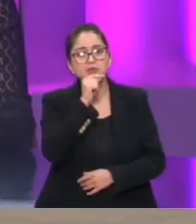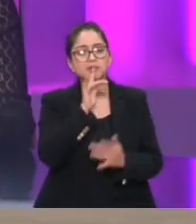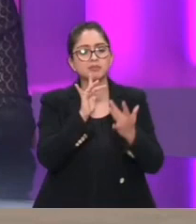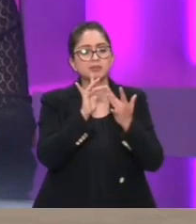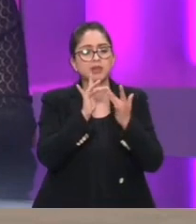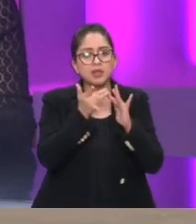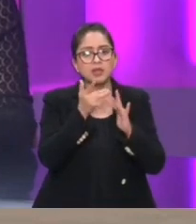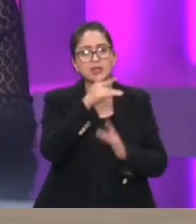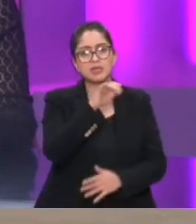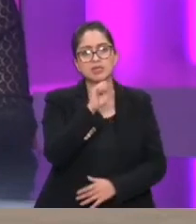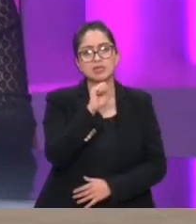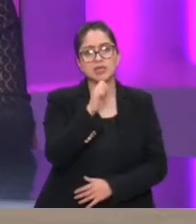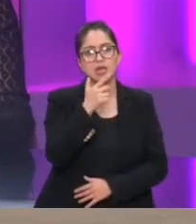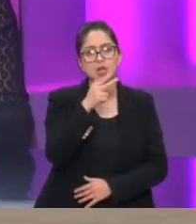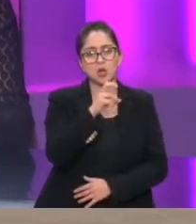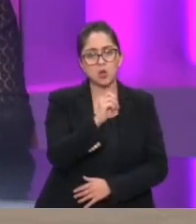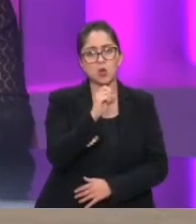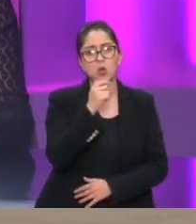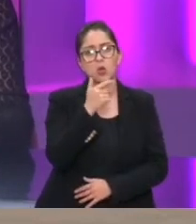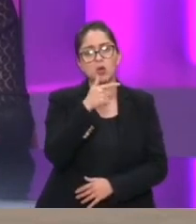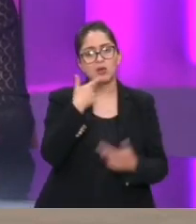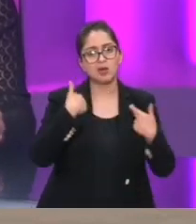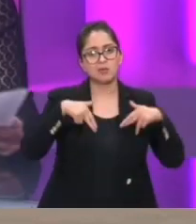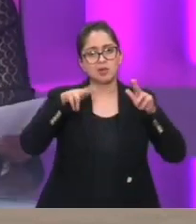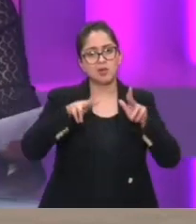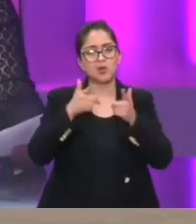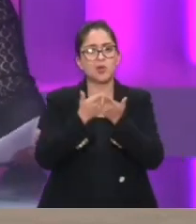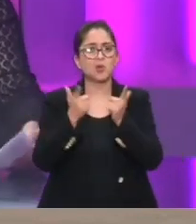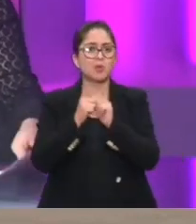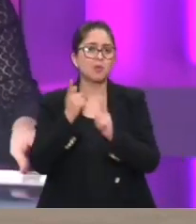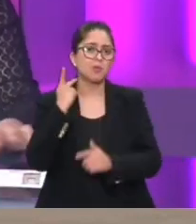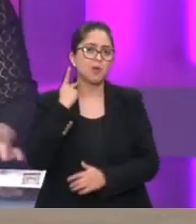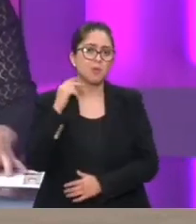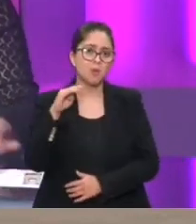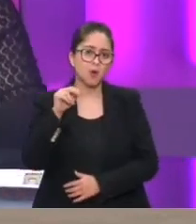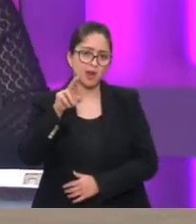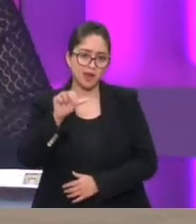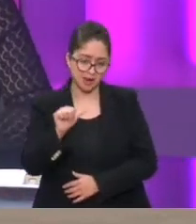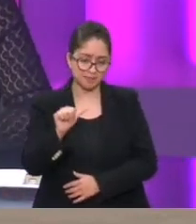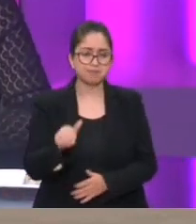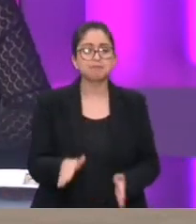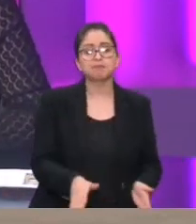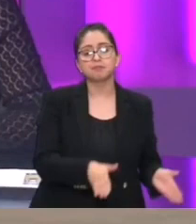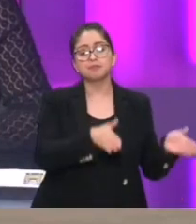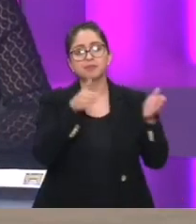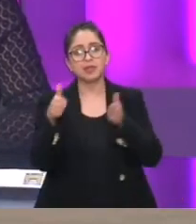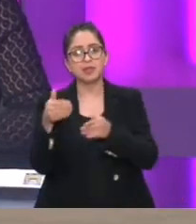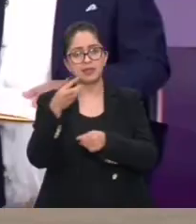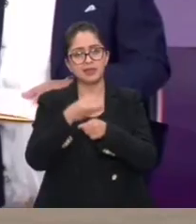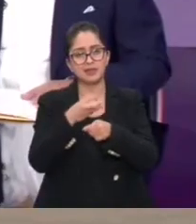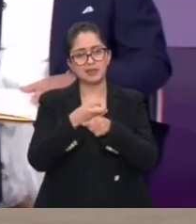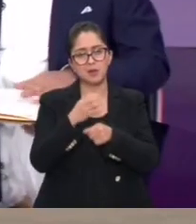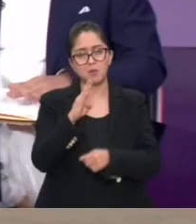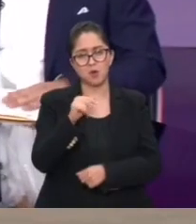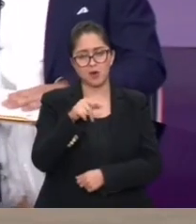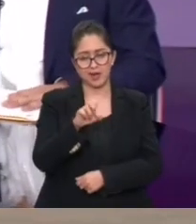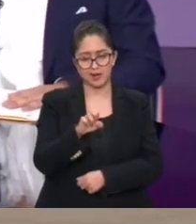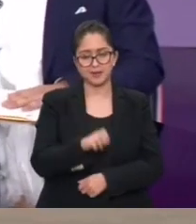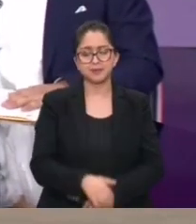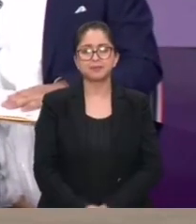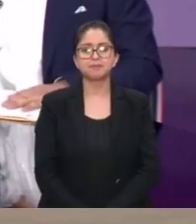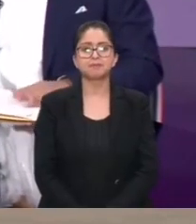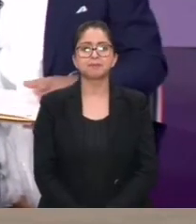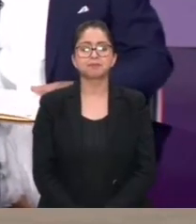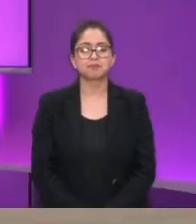con Sergio Gutiérrez, el representante de Morena ante el INE. Entonces damos paso a nuestro siguiente bloque. Así es, hasta aquí